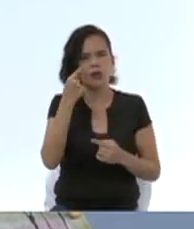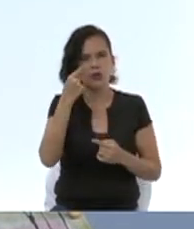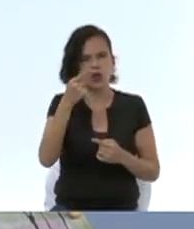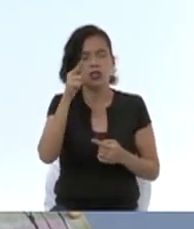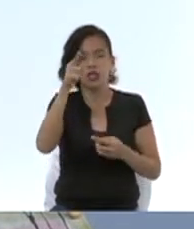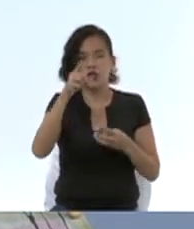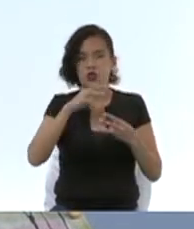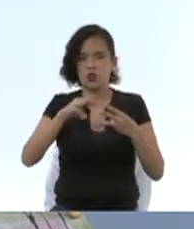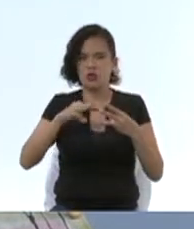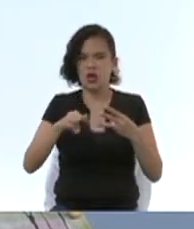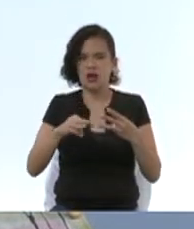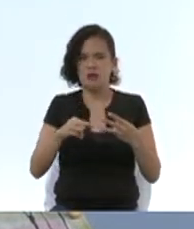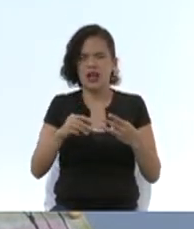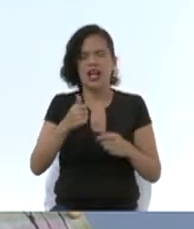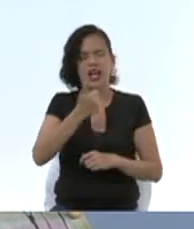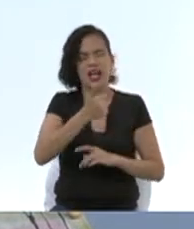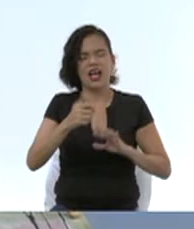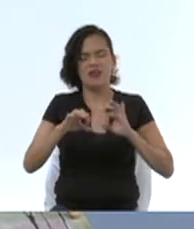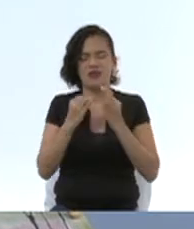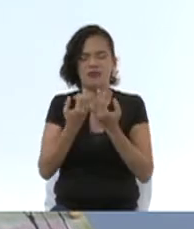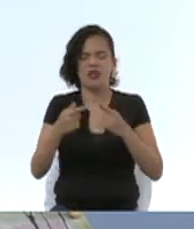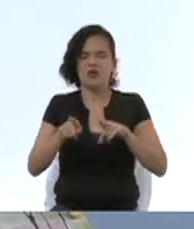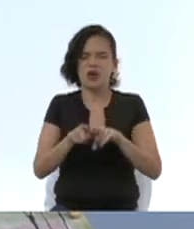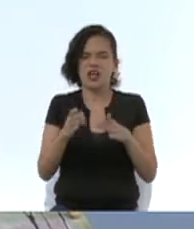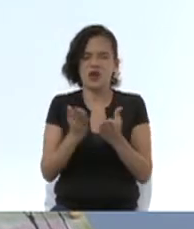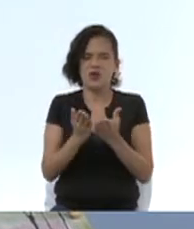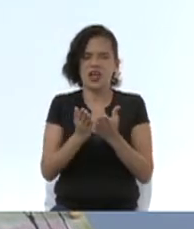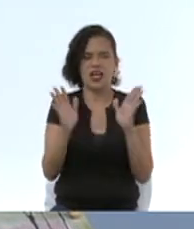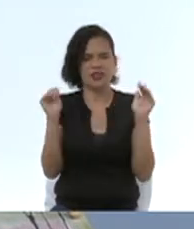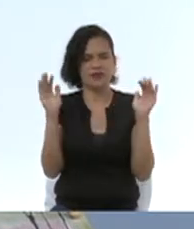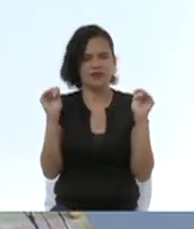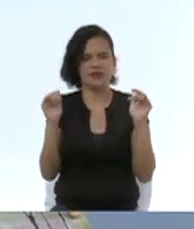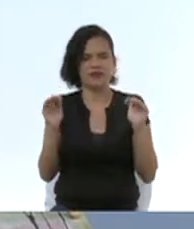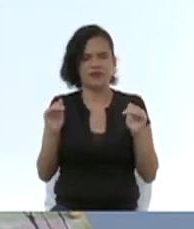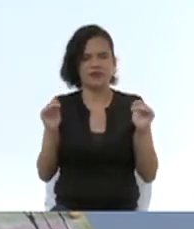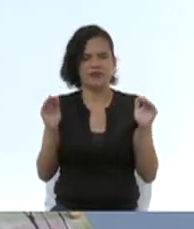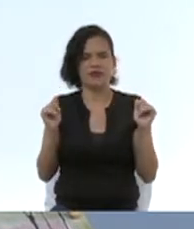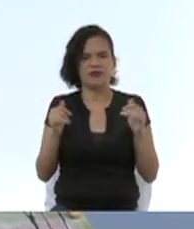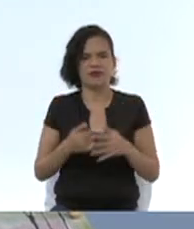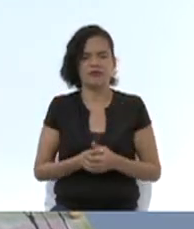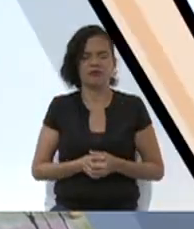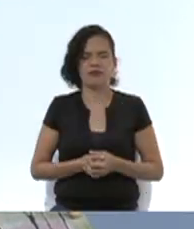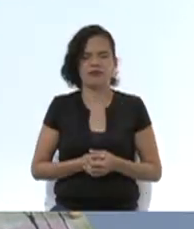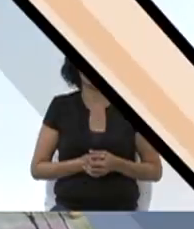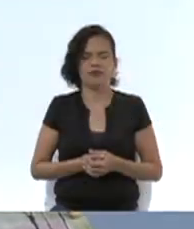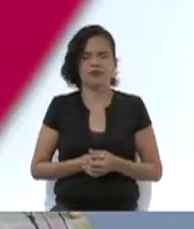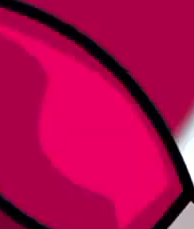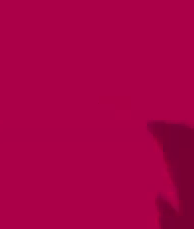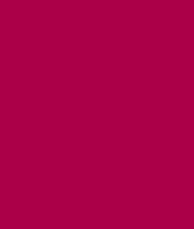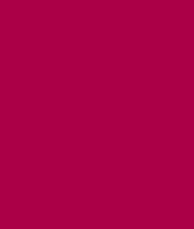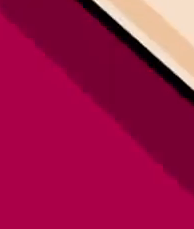este, su programa, nuestro programa, Cada Familia, Una Escuela. ¡Chao! ¡Chao!